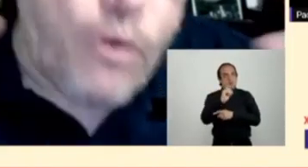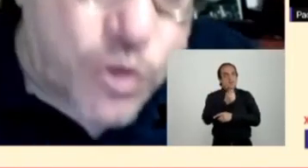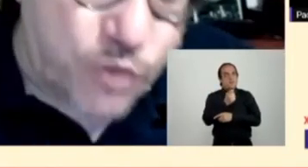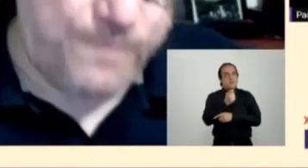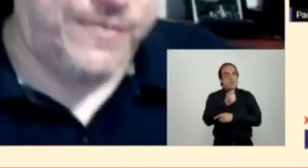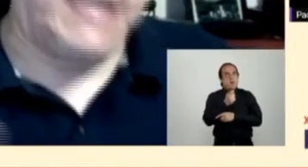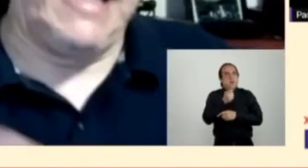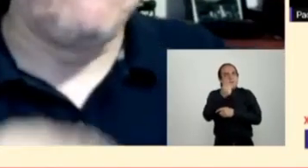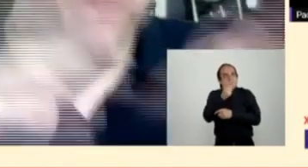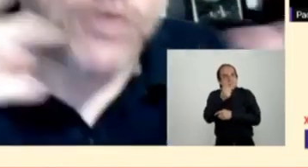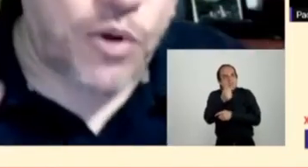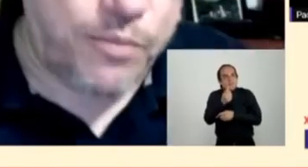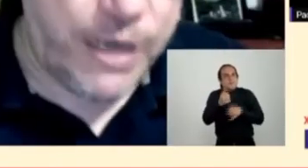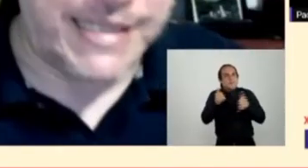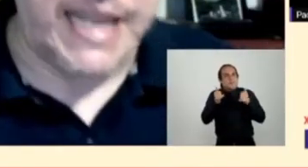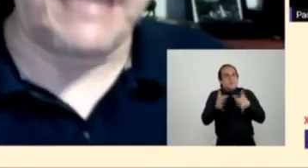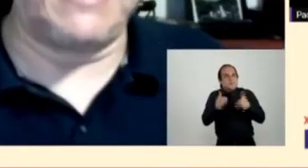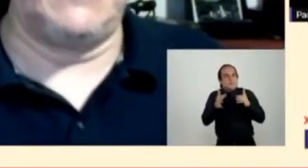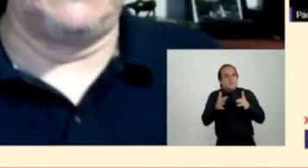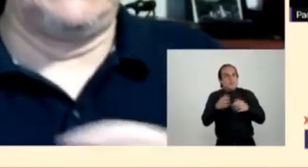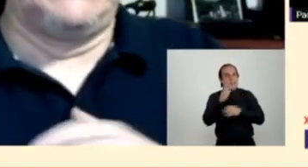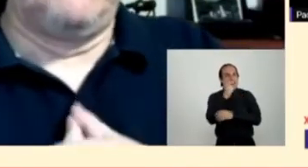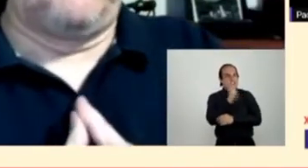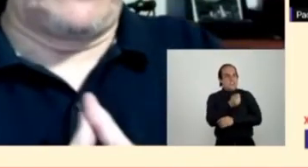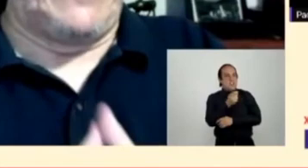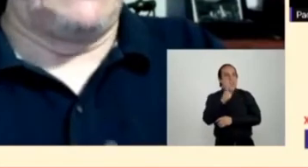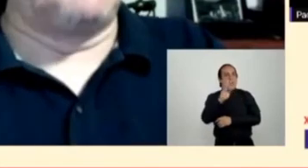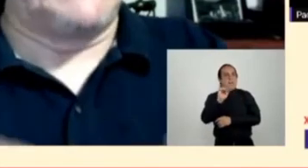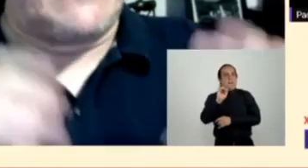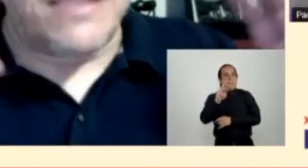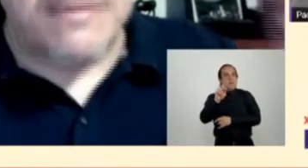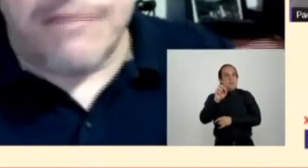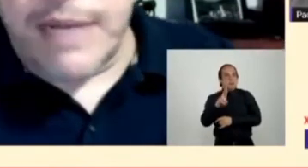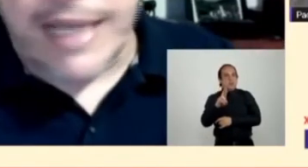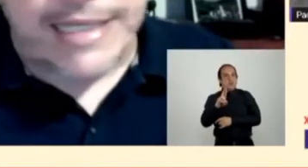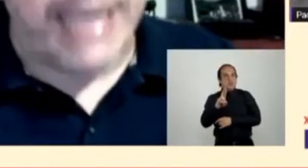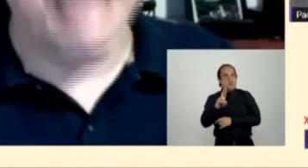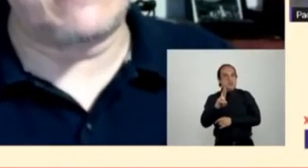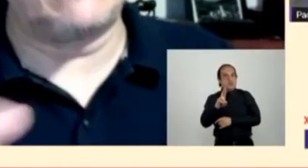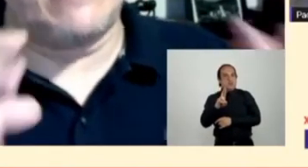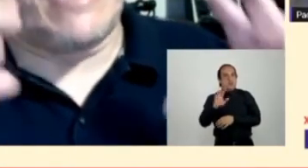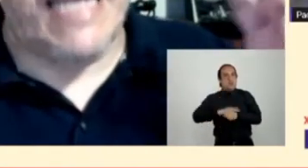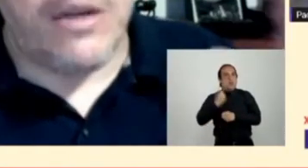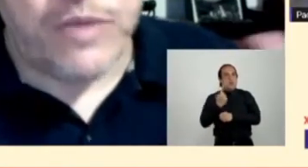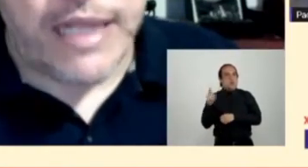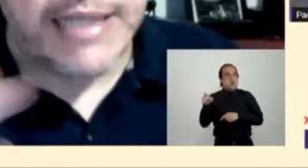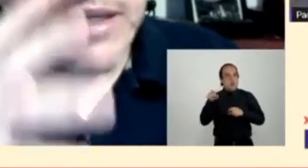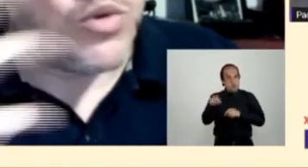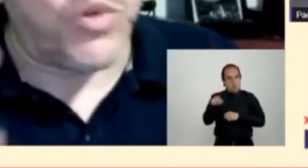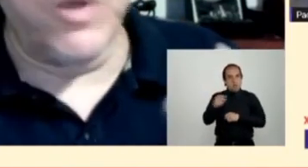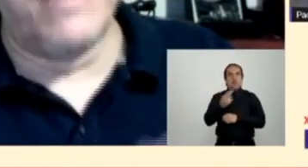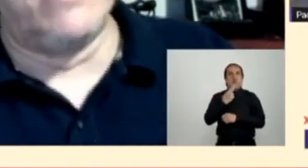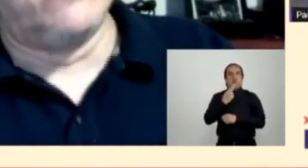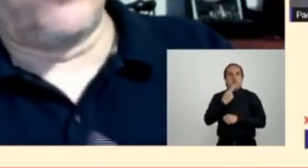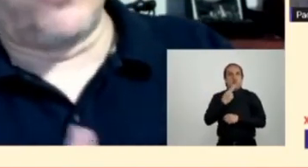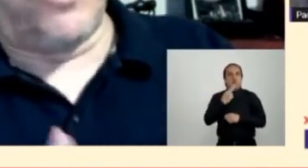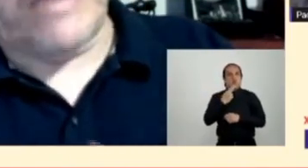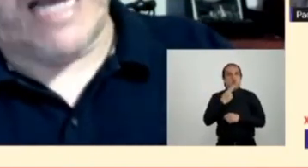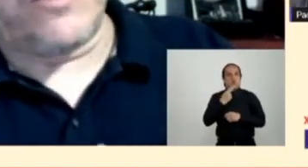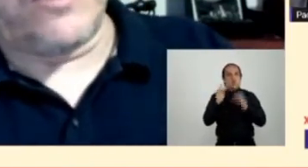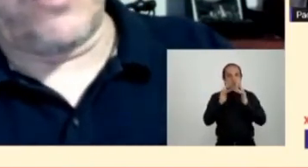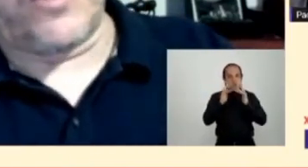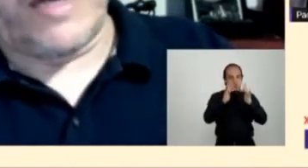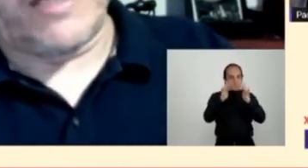poco tramposo. Es el impostor por excelencia, porque él utiliza las redes que tiene, él utiliza